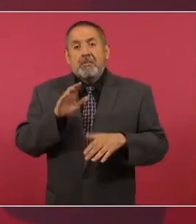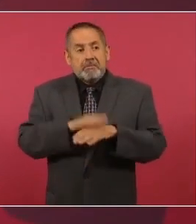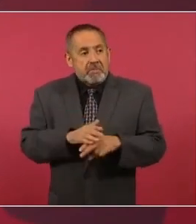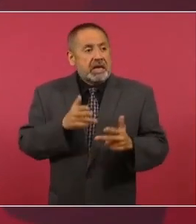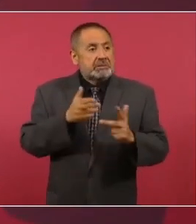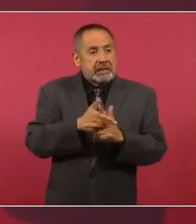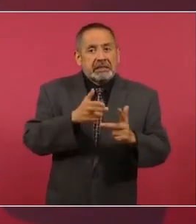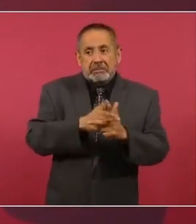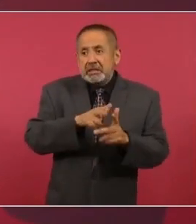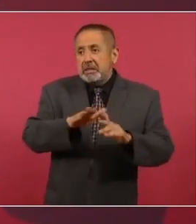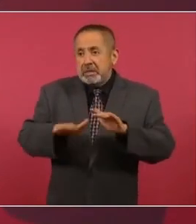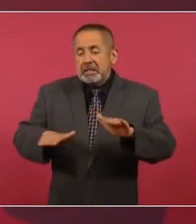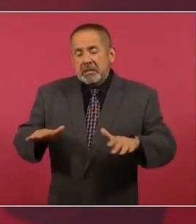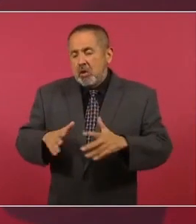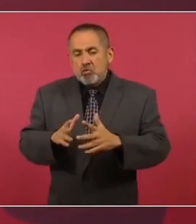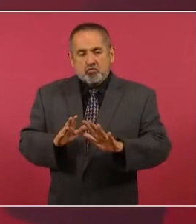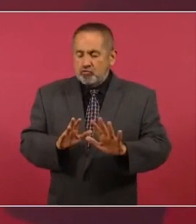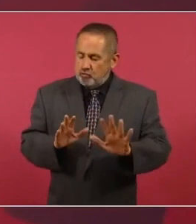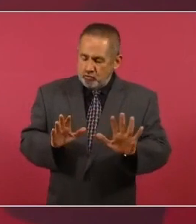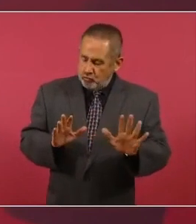homicidios.